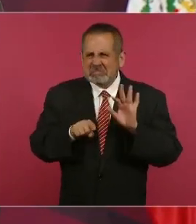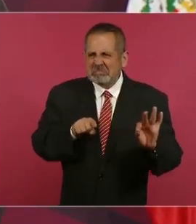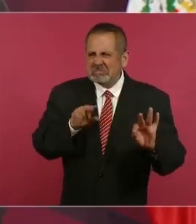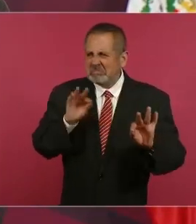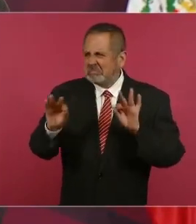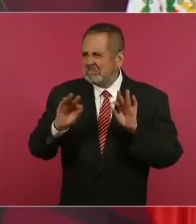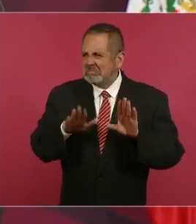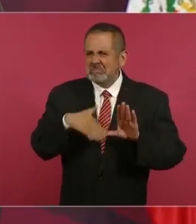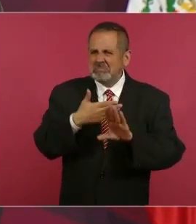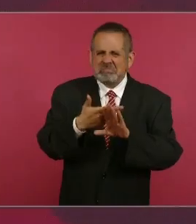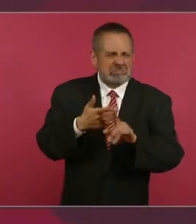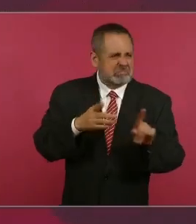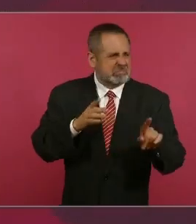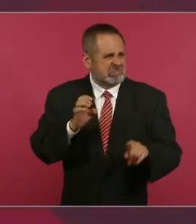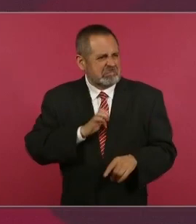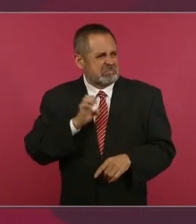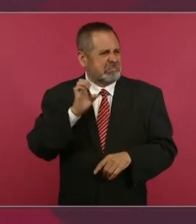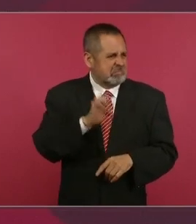no odiar,